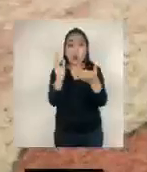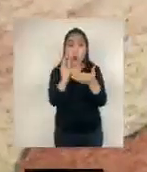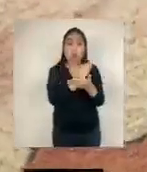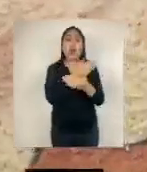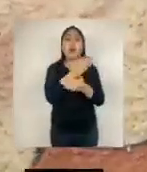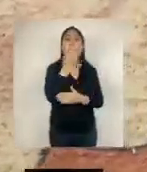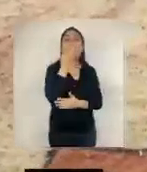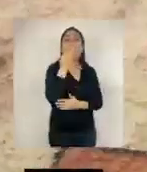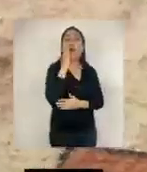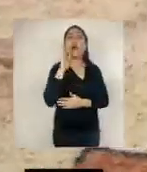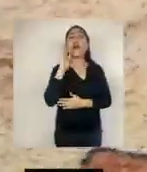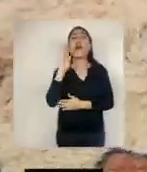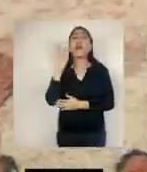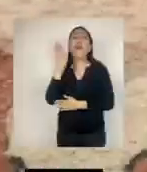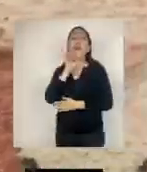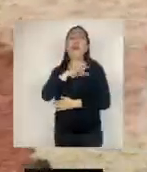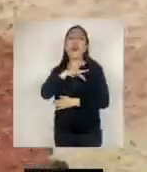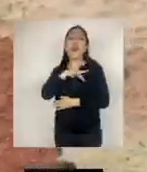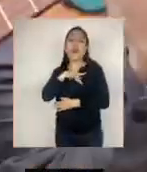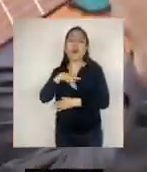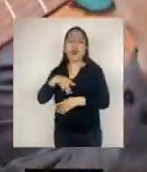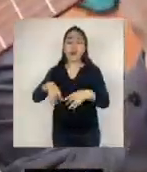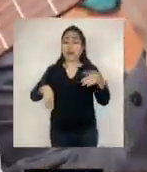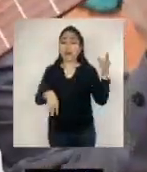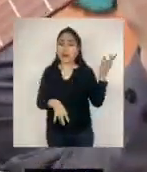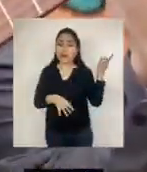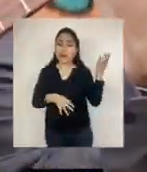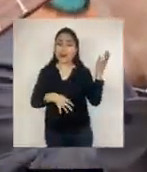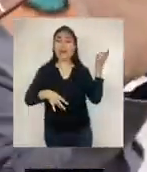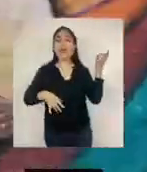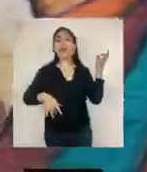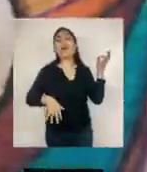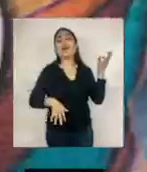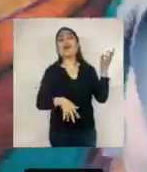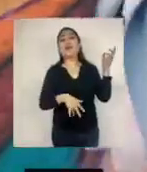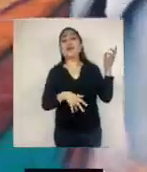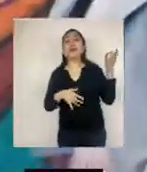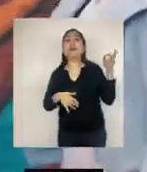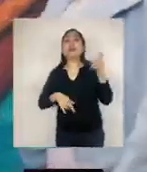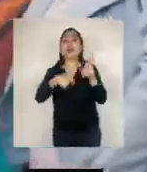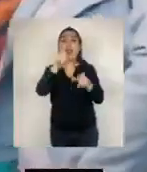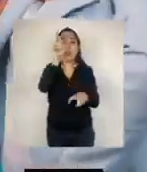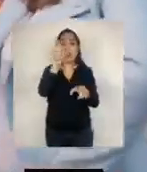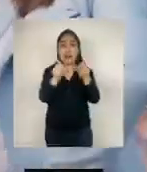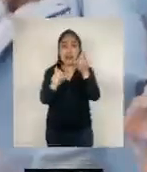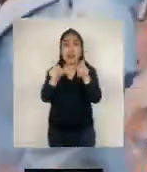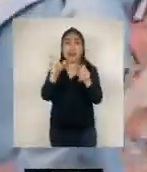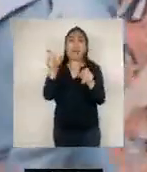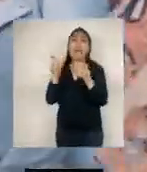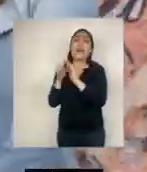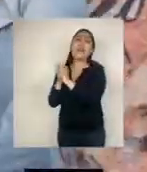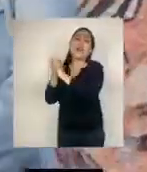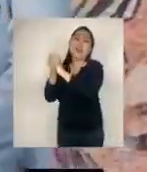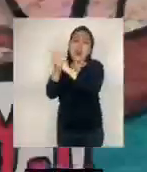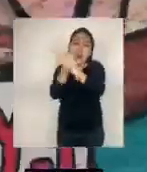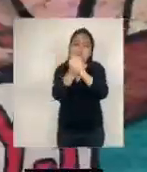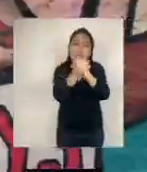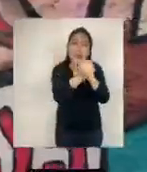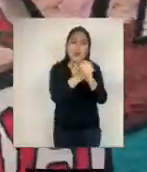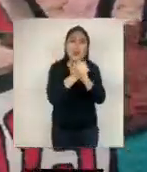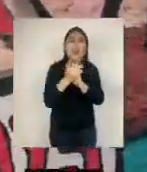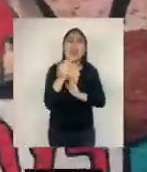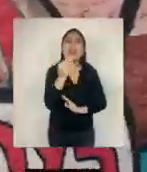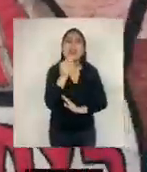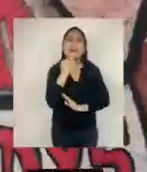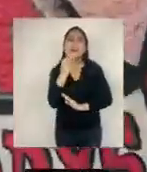y Pancho Sasso tocando la trutruca al final. Puro arte en el apruebo, dice. Qué bonito. María Soledad